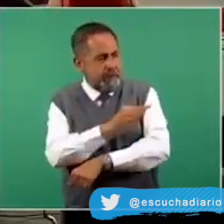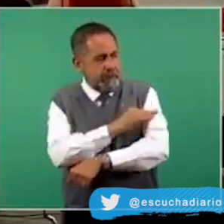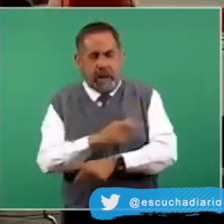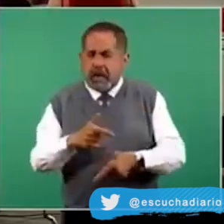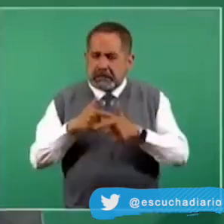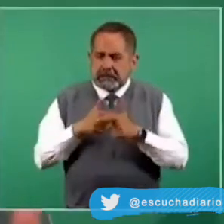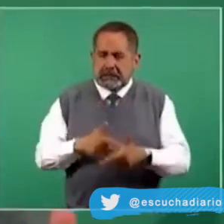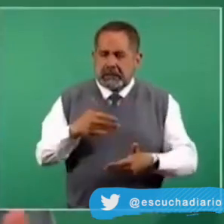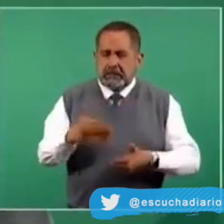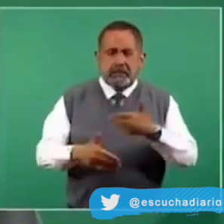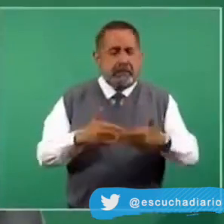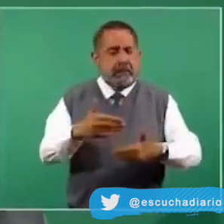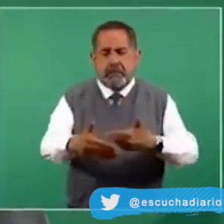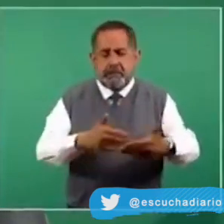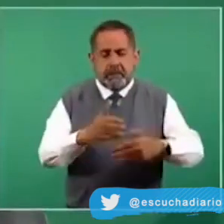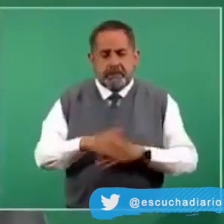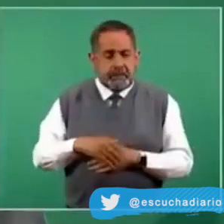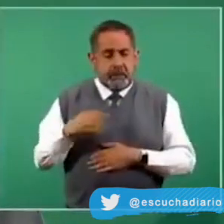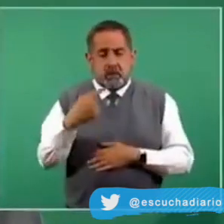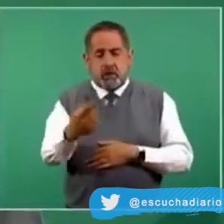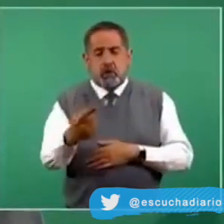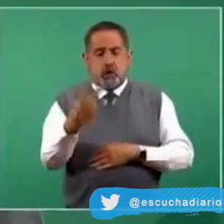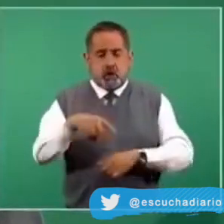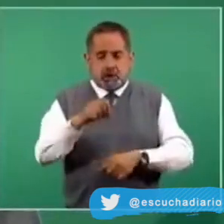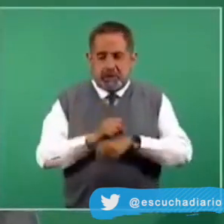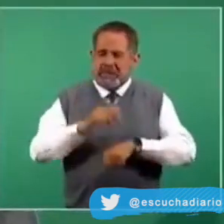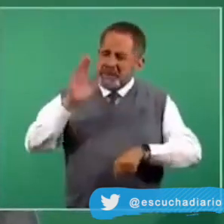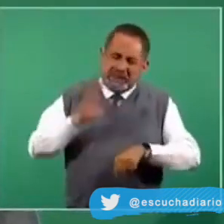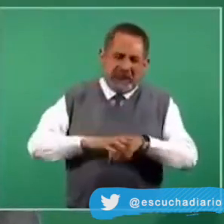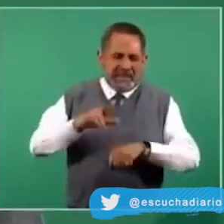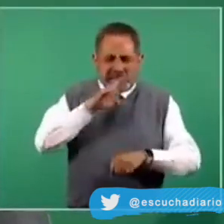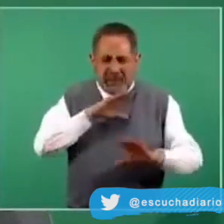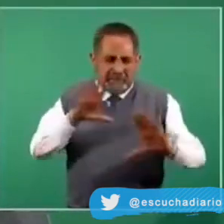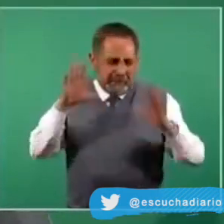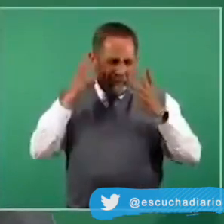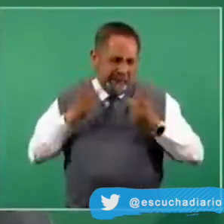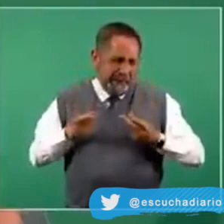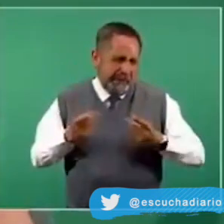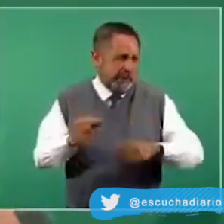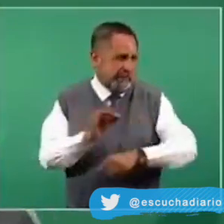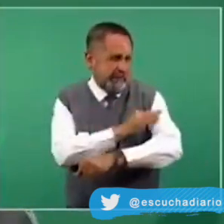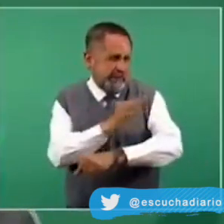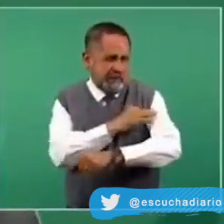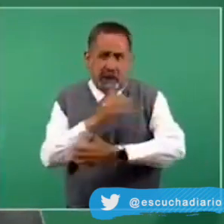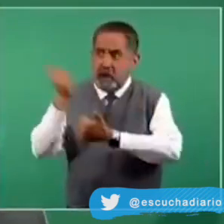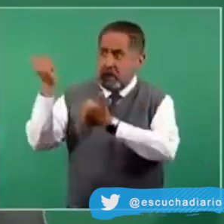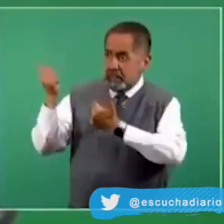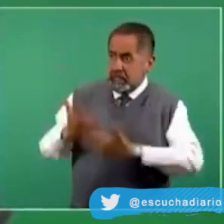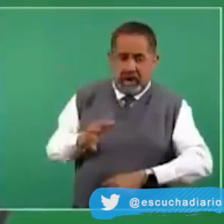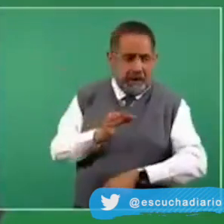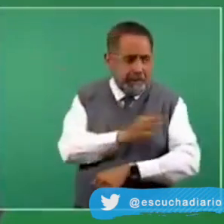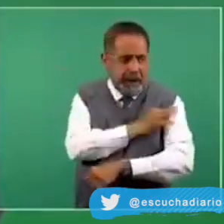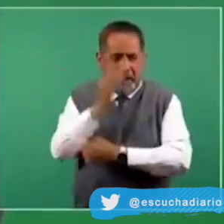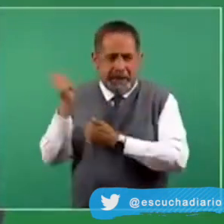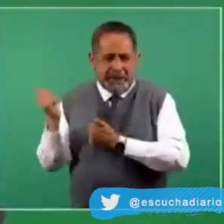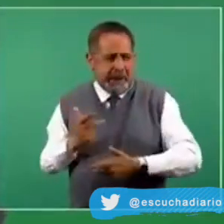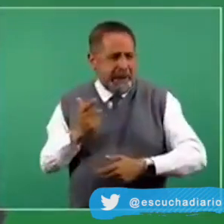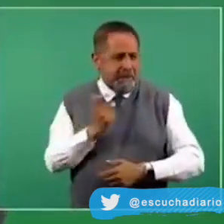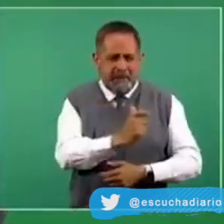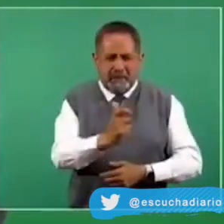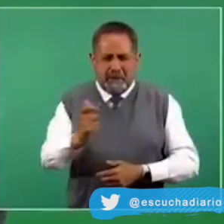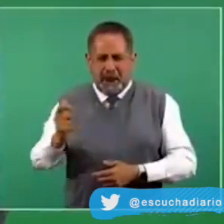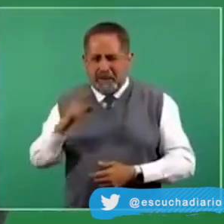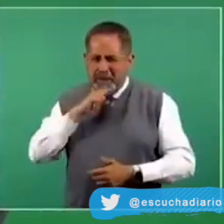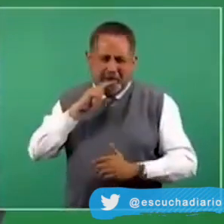seguiremos vacunando, y en las siguientes 2 semanas iremos mucho más rápido recibiendo vacunas, poniendo vacunas, para lograr lo más